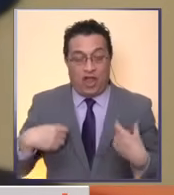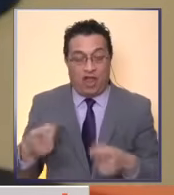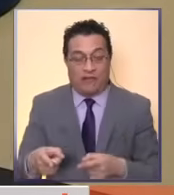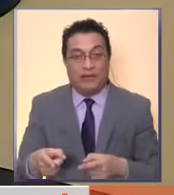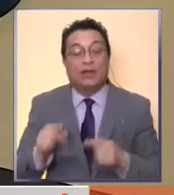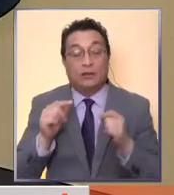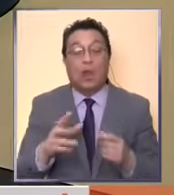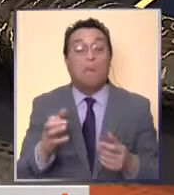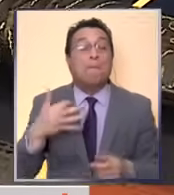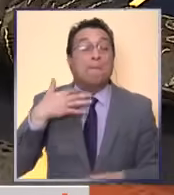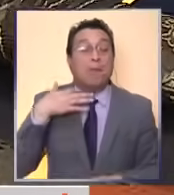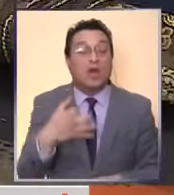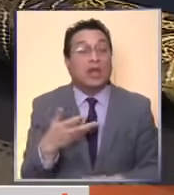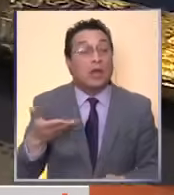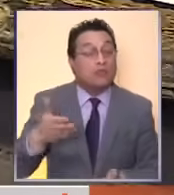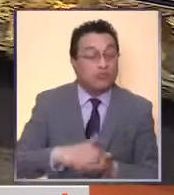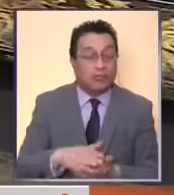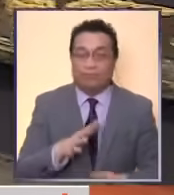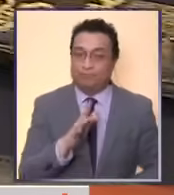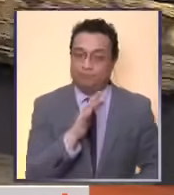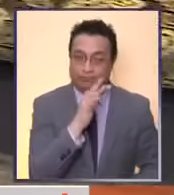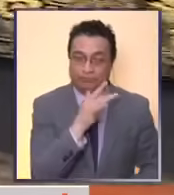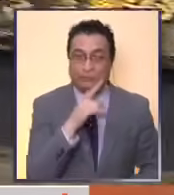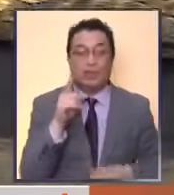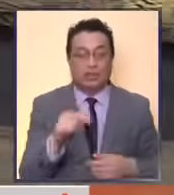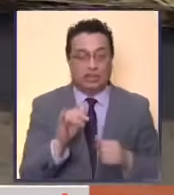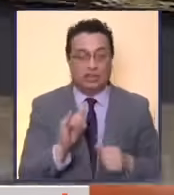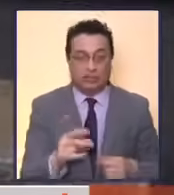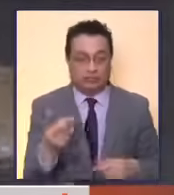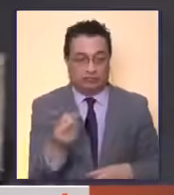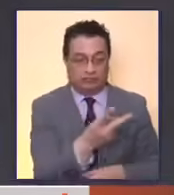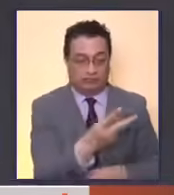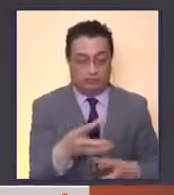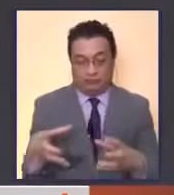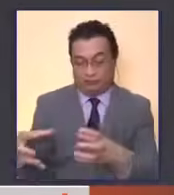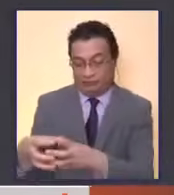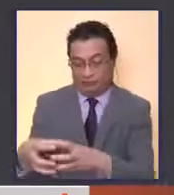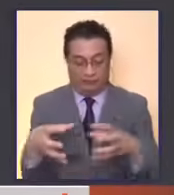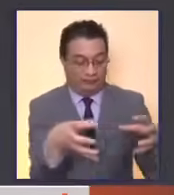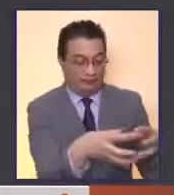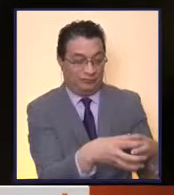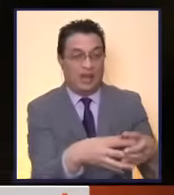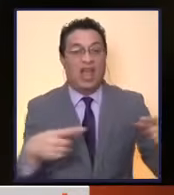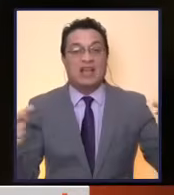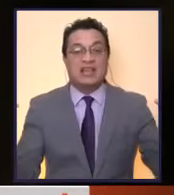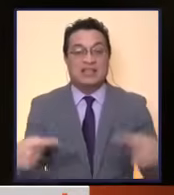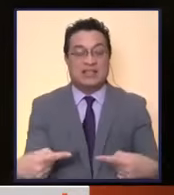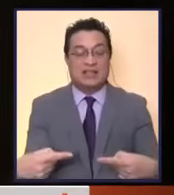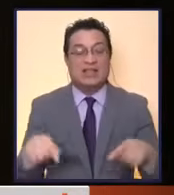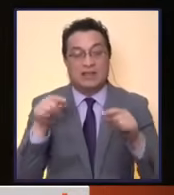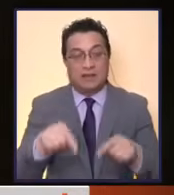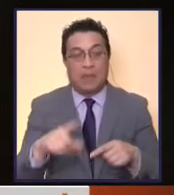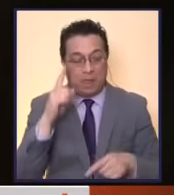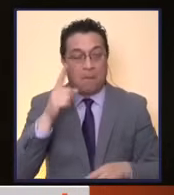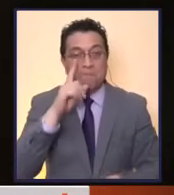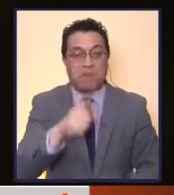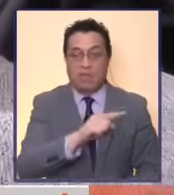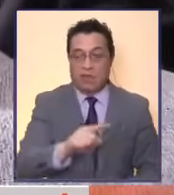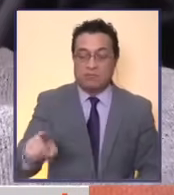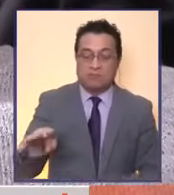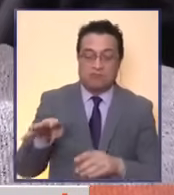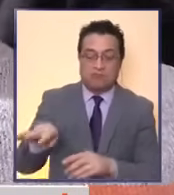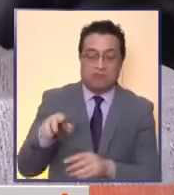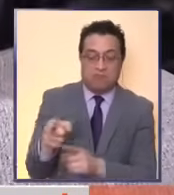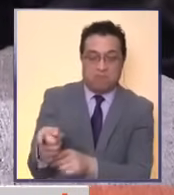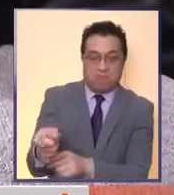la motivación que tuvieron, eso sí se sabe que se trató de un conflicto entre bandas rivales y que ejecutándolo lo que hicieron fue mandar un mensaje. De